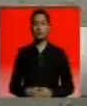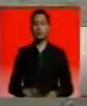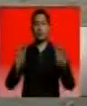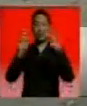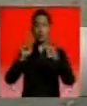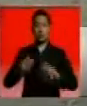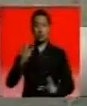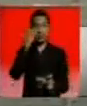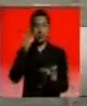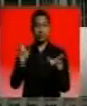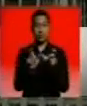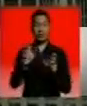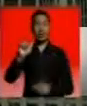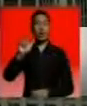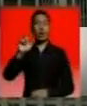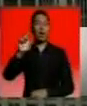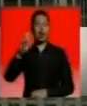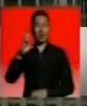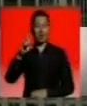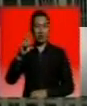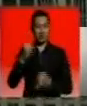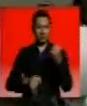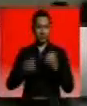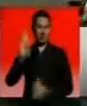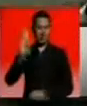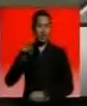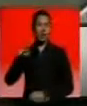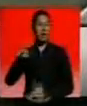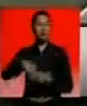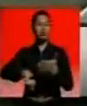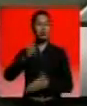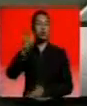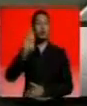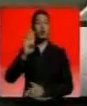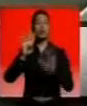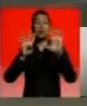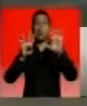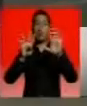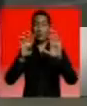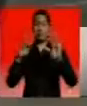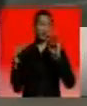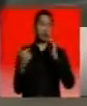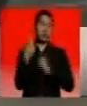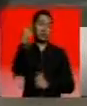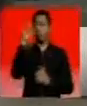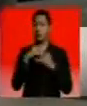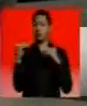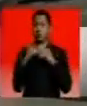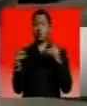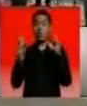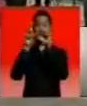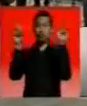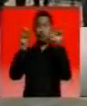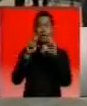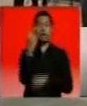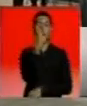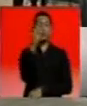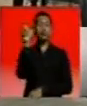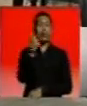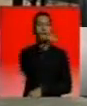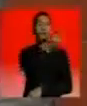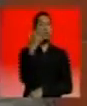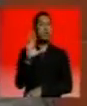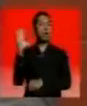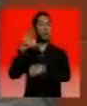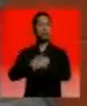la Fiscalía, Alex B. habría firmado contratos que superarían los 49 millones de dólares con empresas de dos personas ya